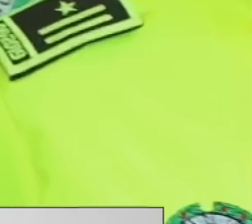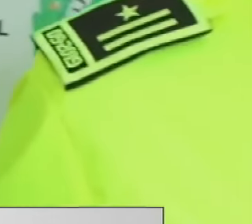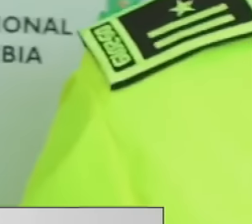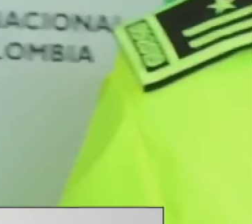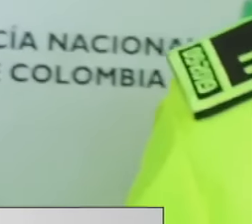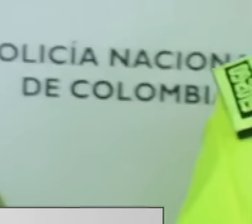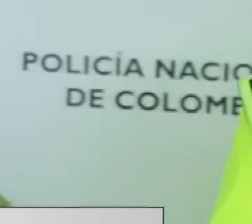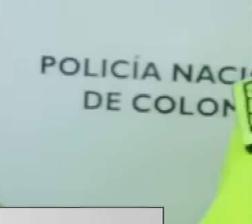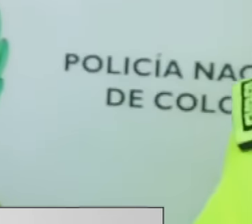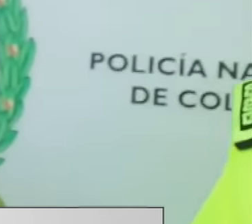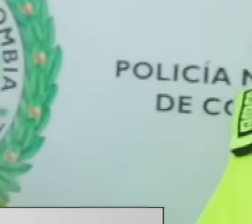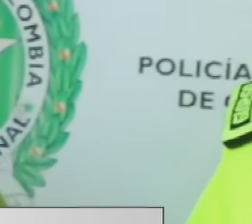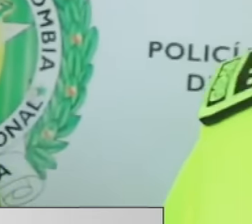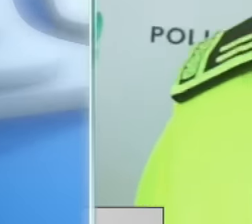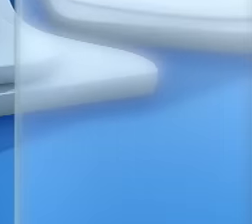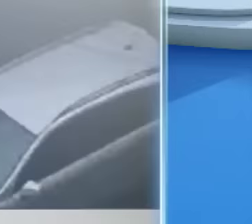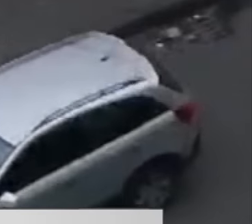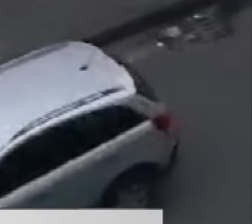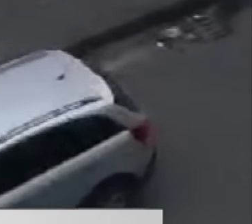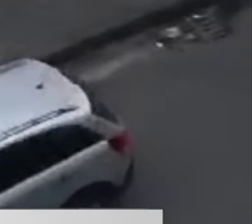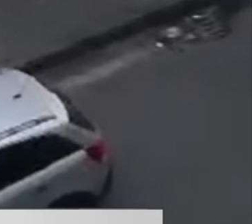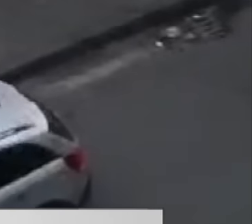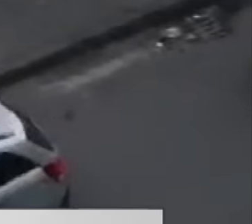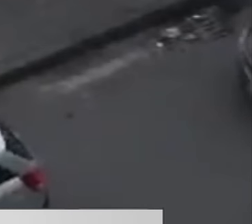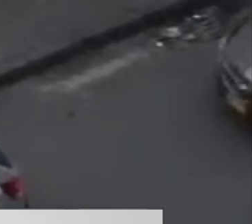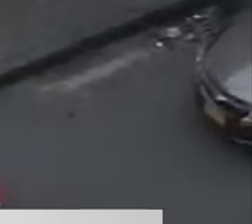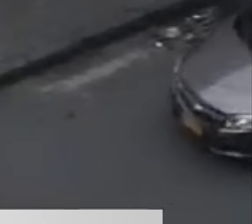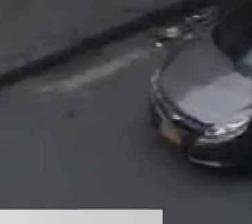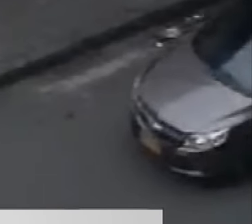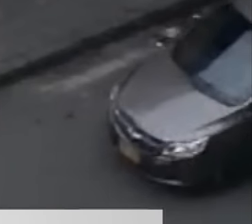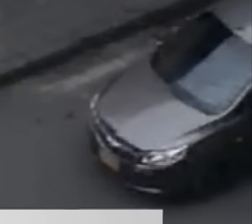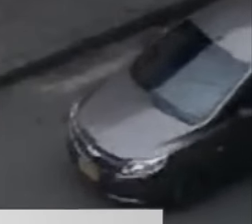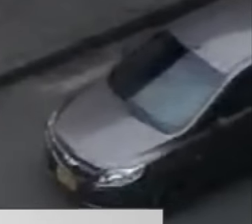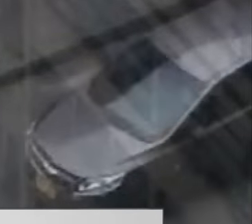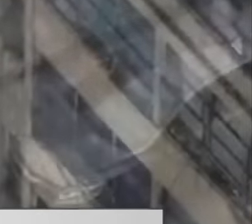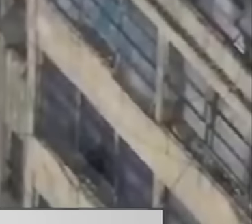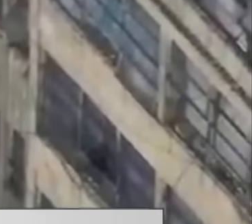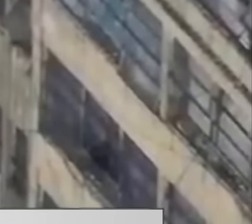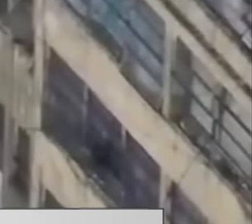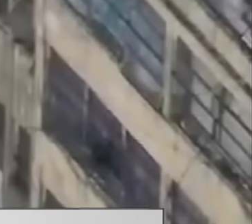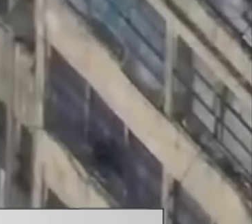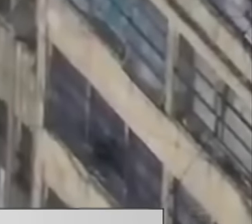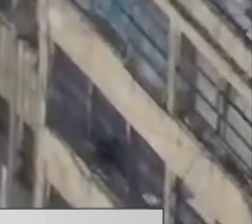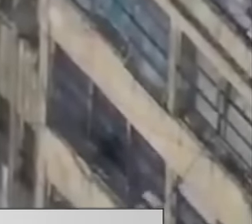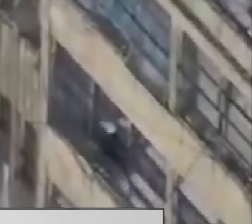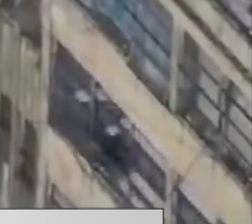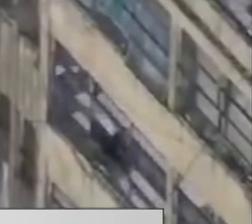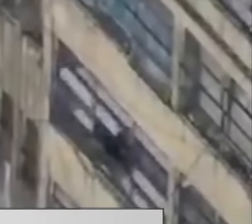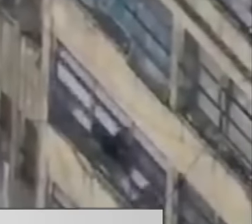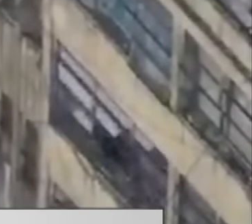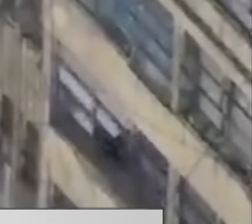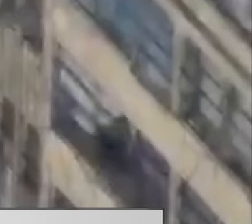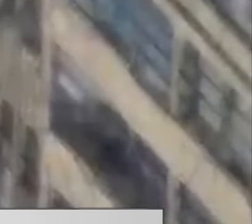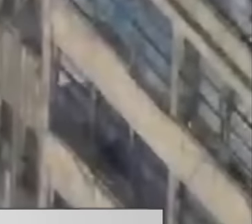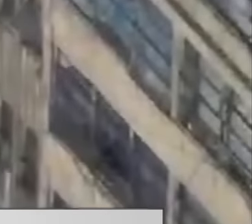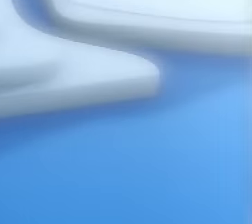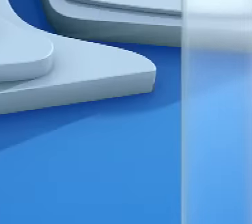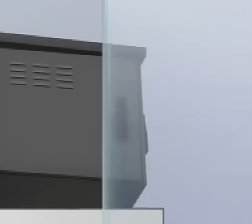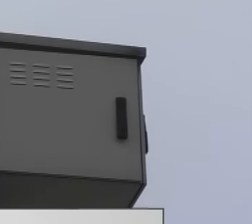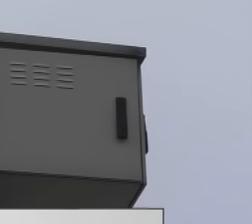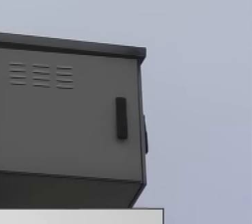y buscado por Estados Unidos. Capturan a delincuentes en el sur de Bogotá gracias a operación de drones